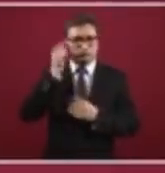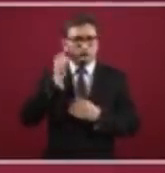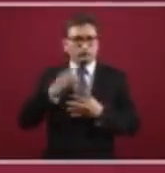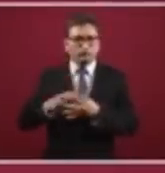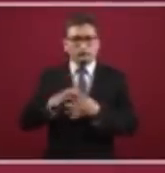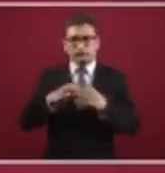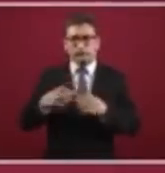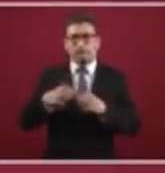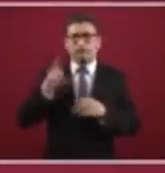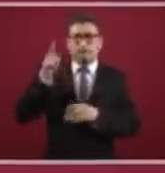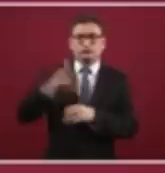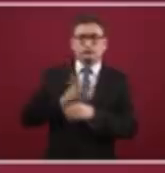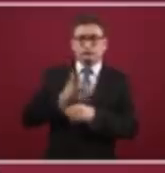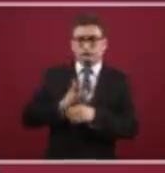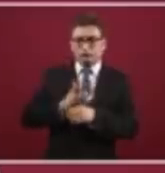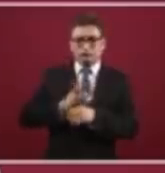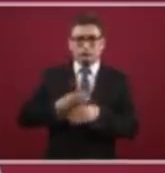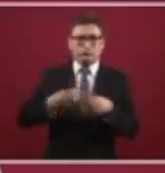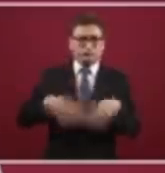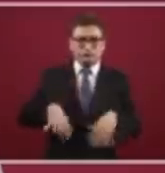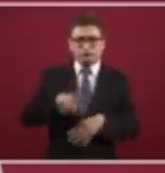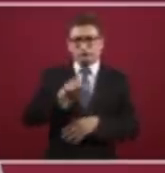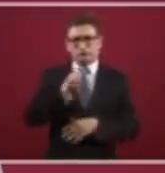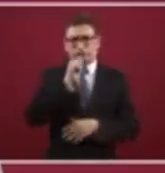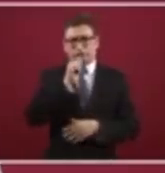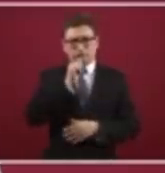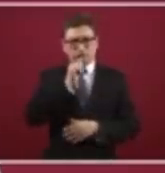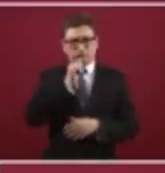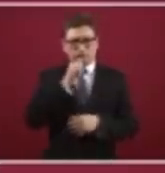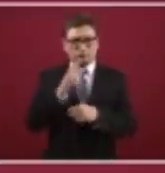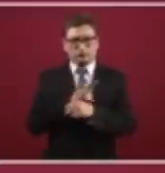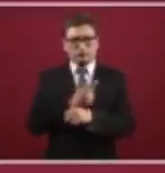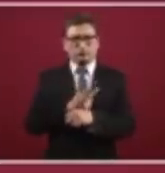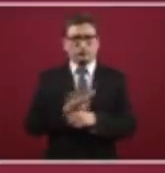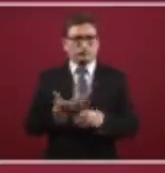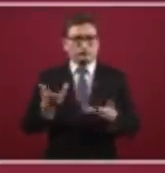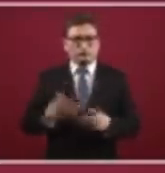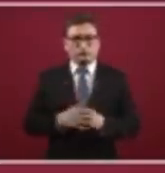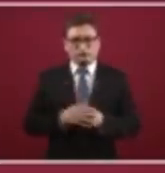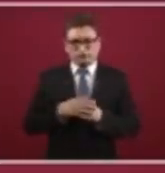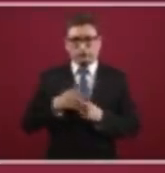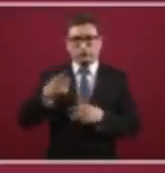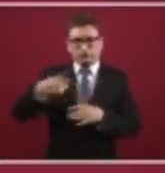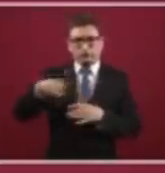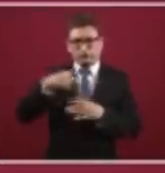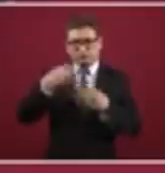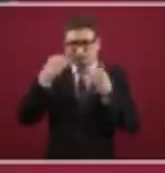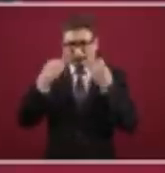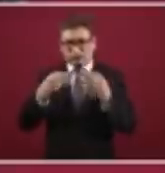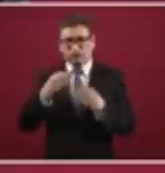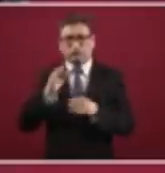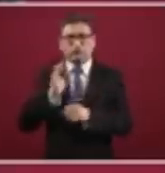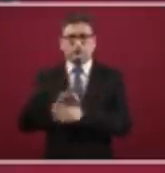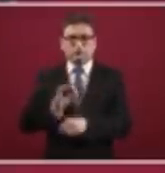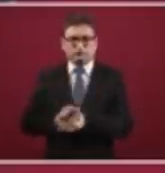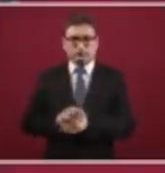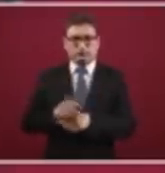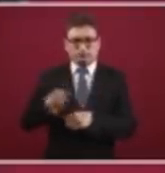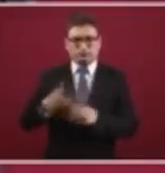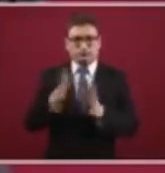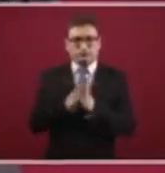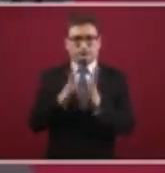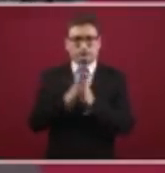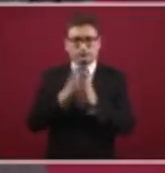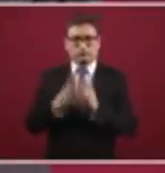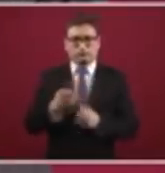eeuu no es así lo que está sucediendo es que están participando como testigos protegidos en este caso